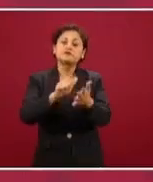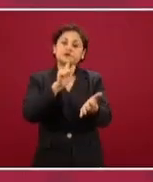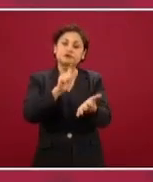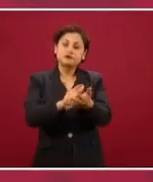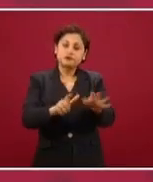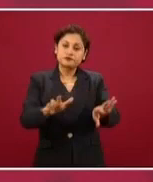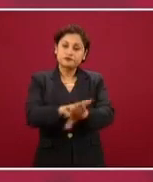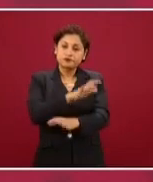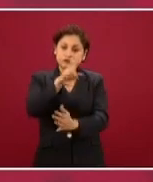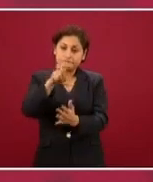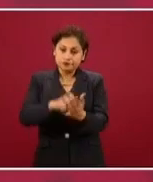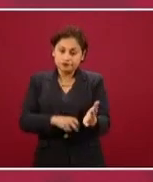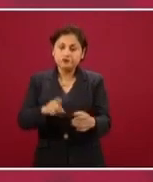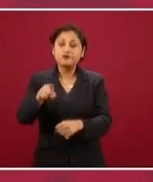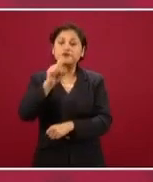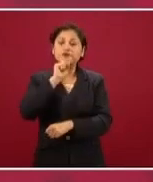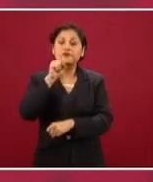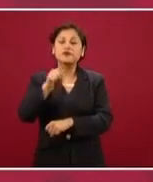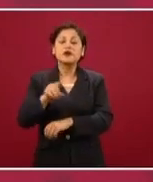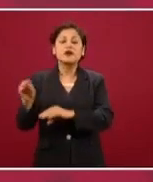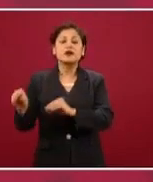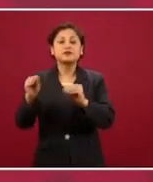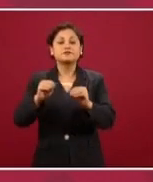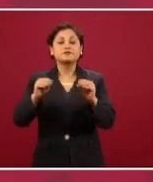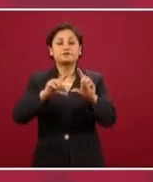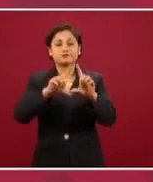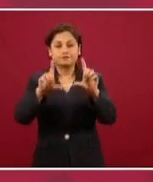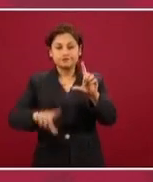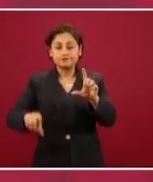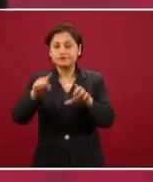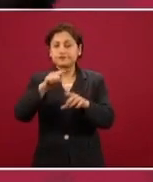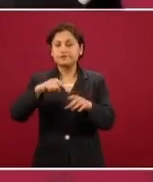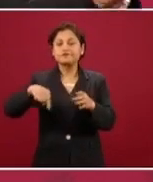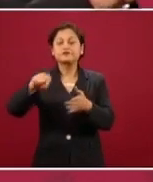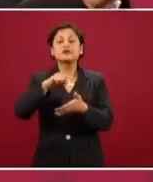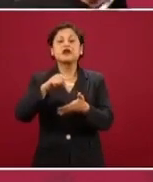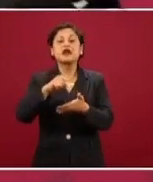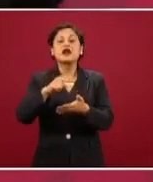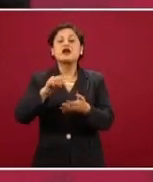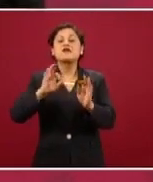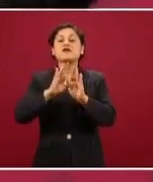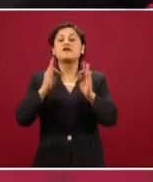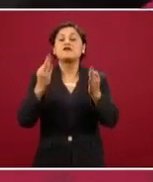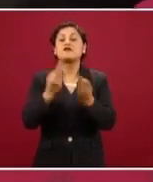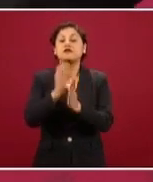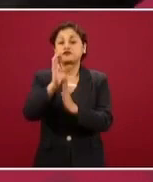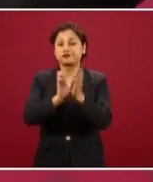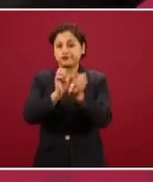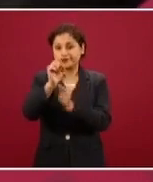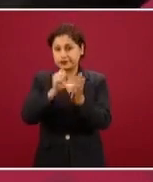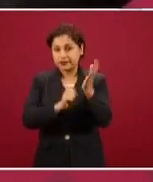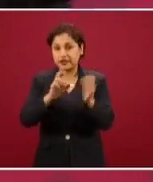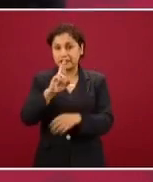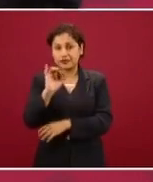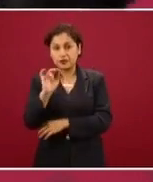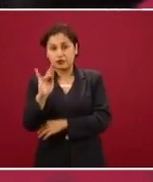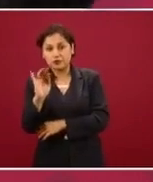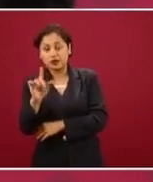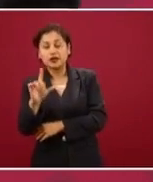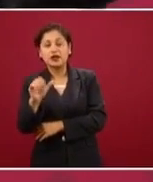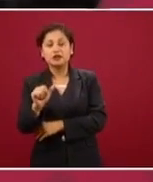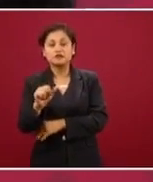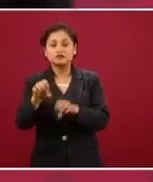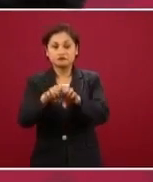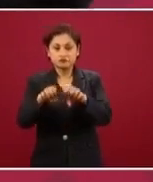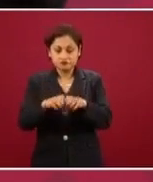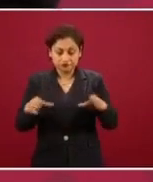se restauró la república. Yo prefiero eso en el gabinete. Mujeres,